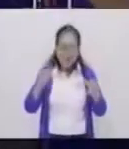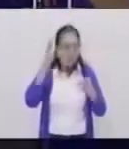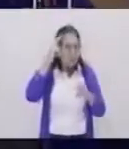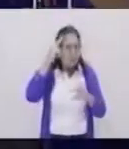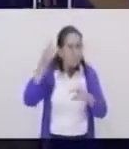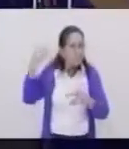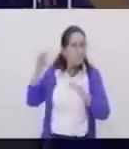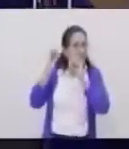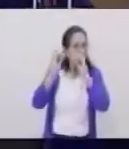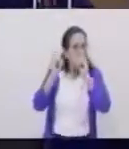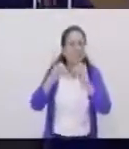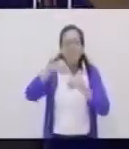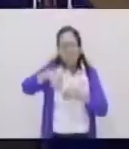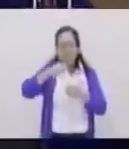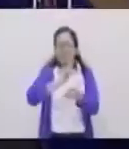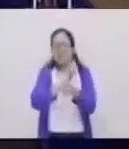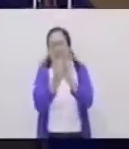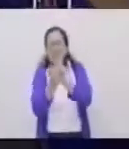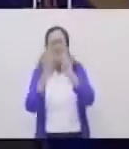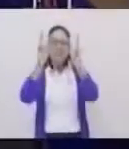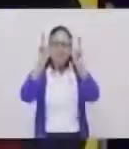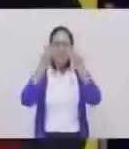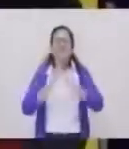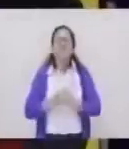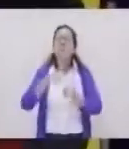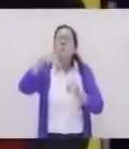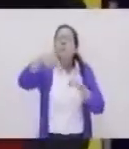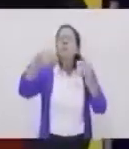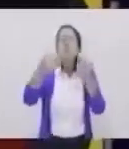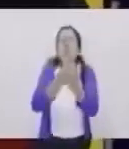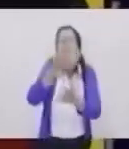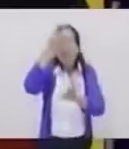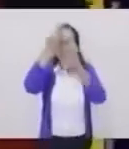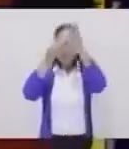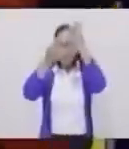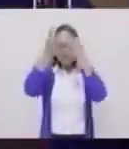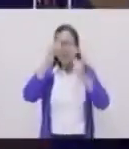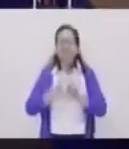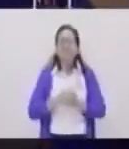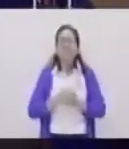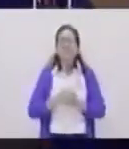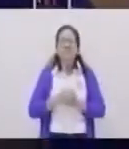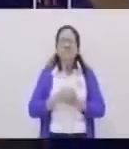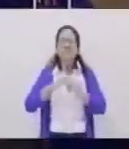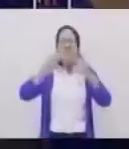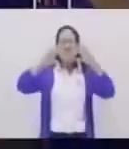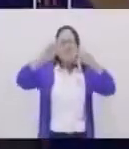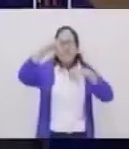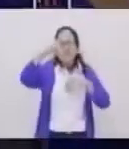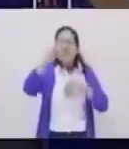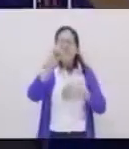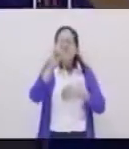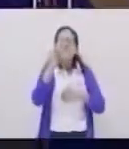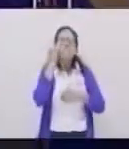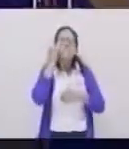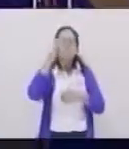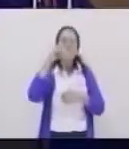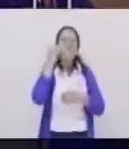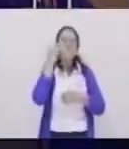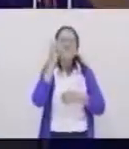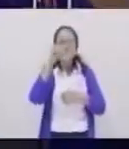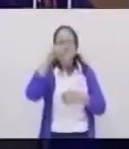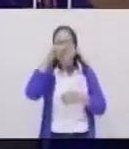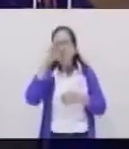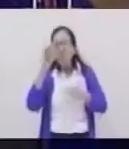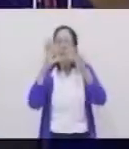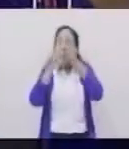tema de rotación, vamos al tema que realmente vamos a aprender el día de hoy, que es el movimiento de